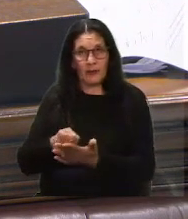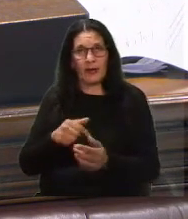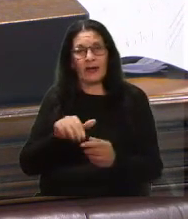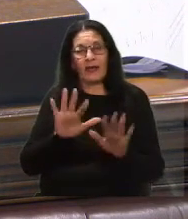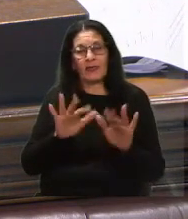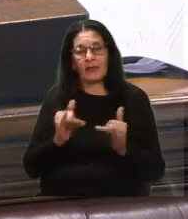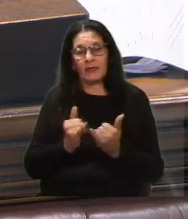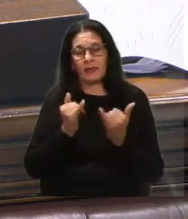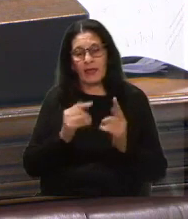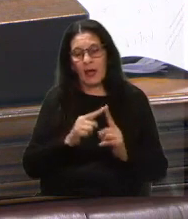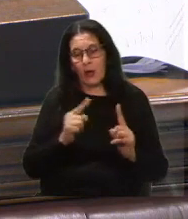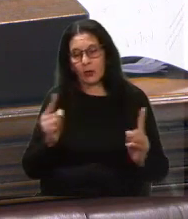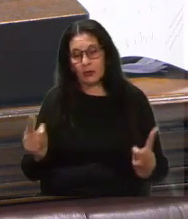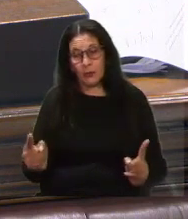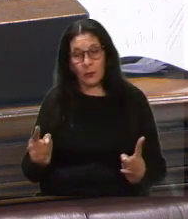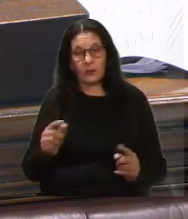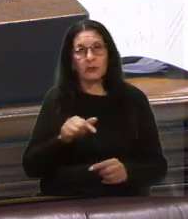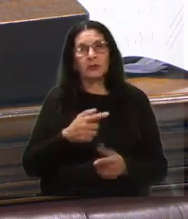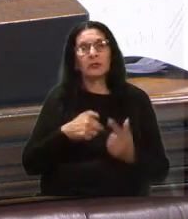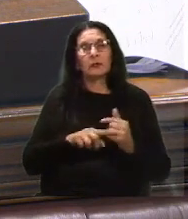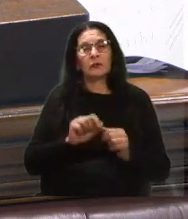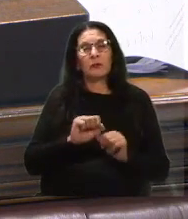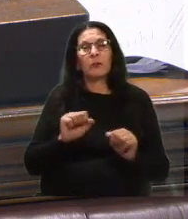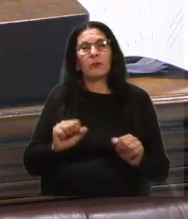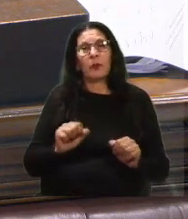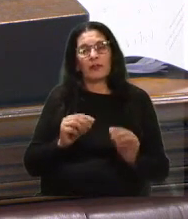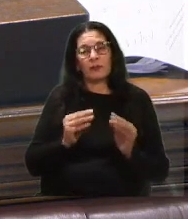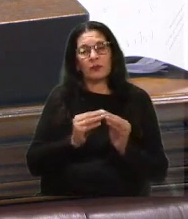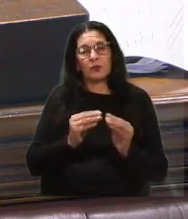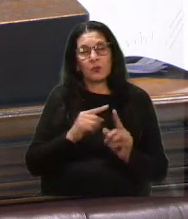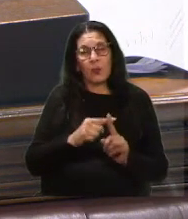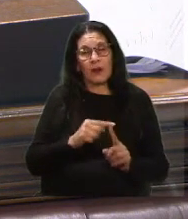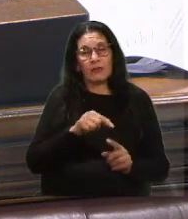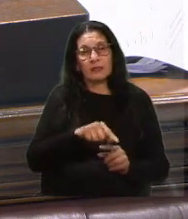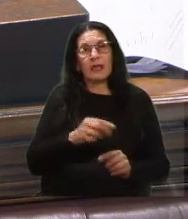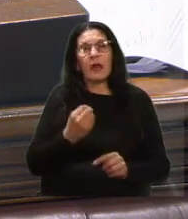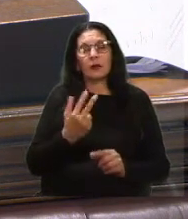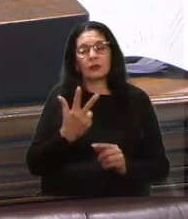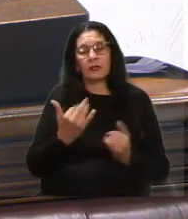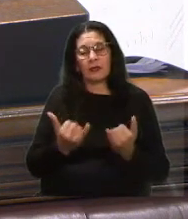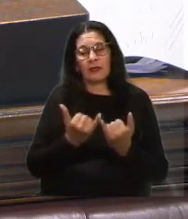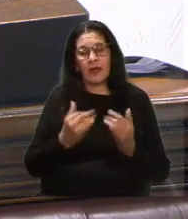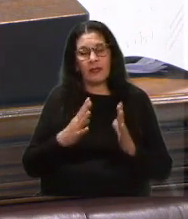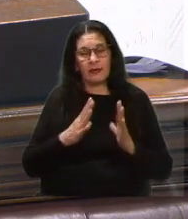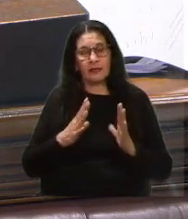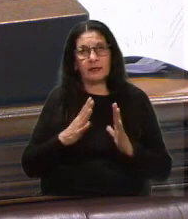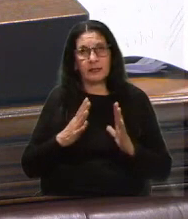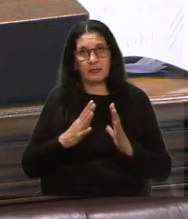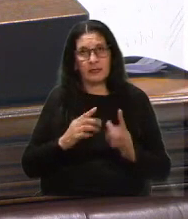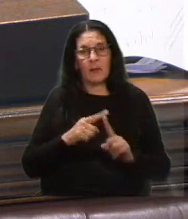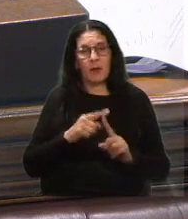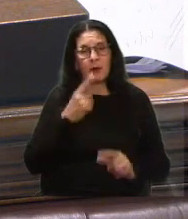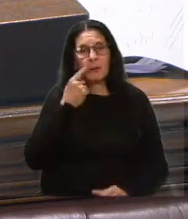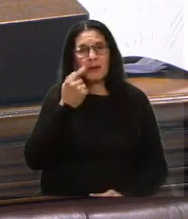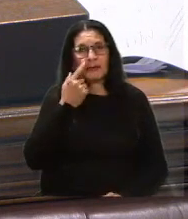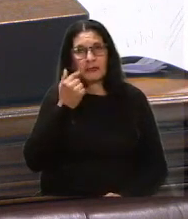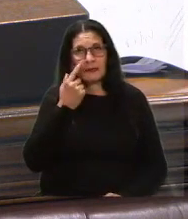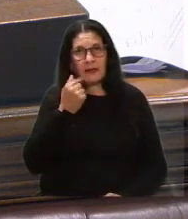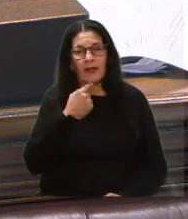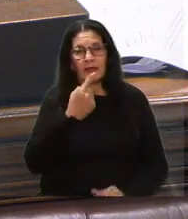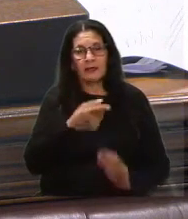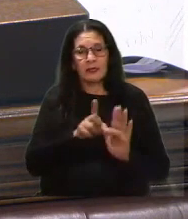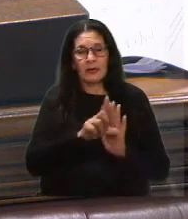era de 10 días continuos los cuales pueden podrían sumarse o no a los TR días de licencia por paternidad